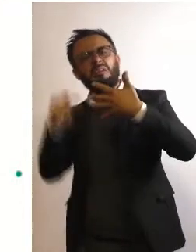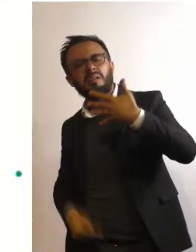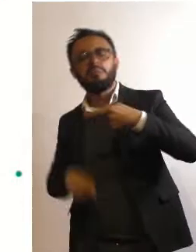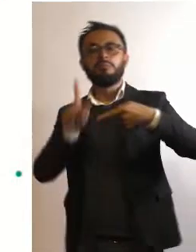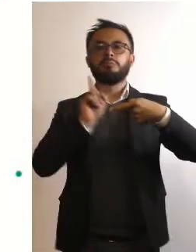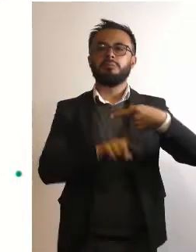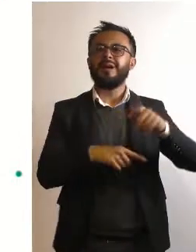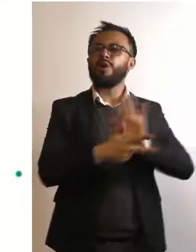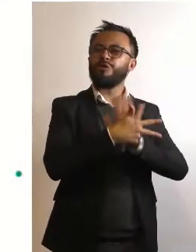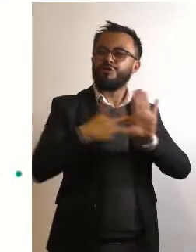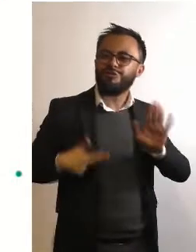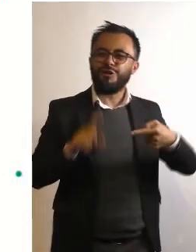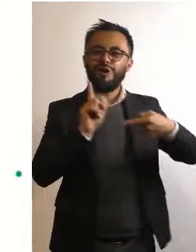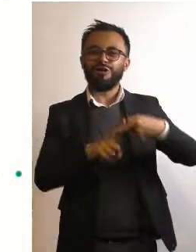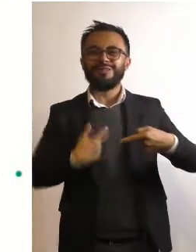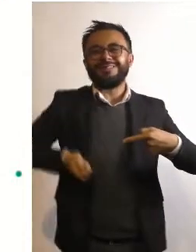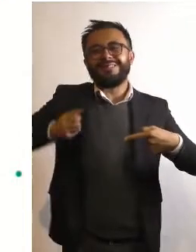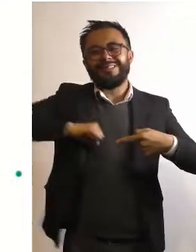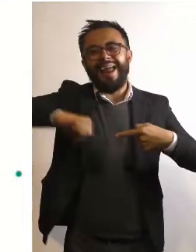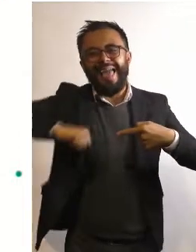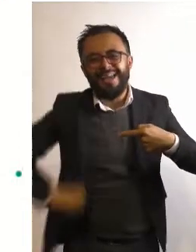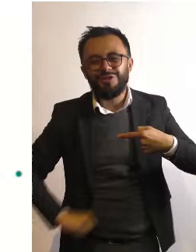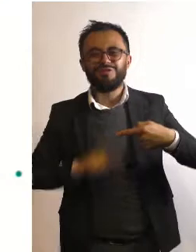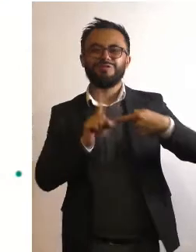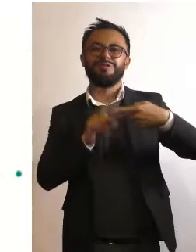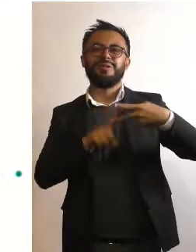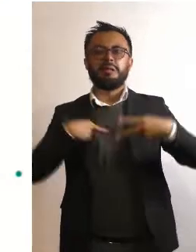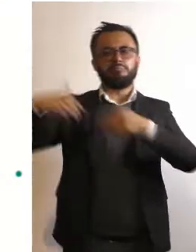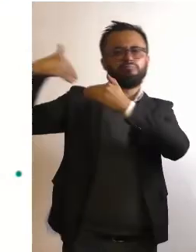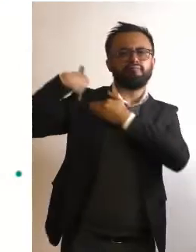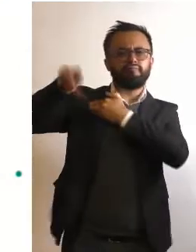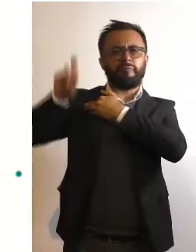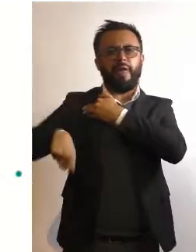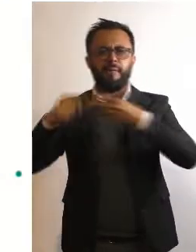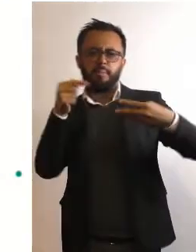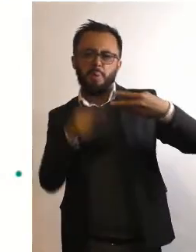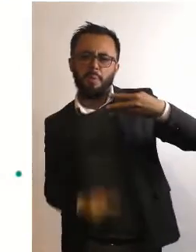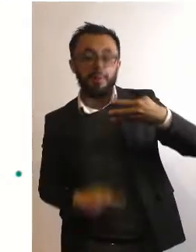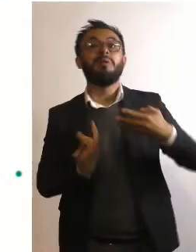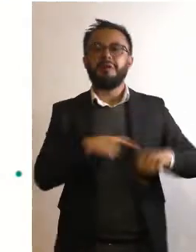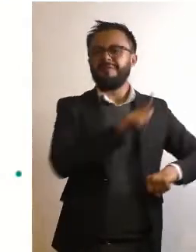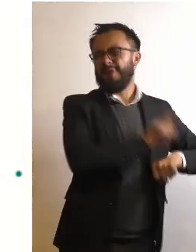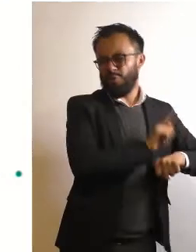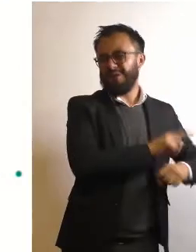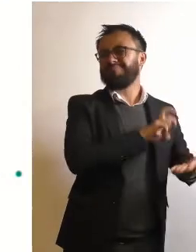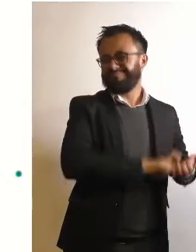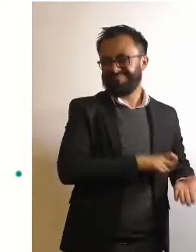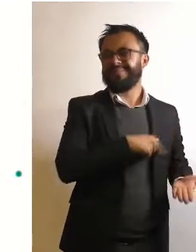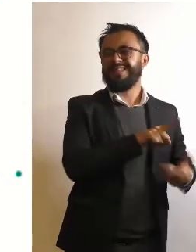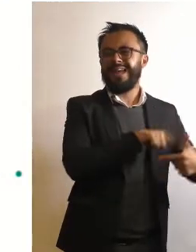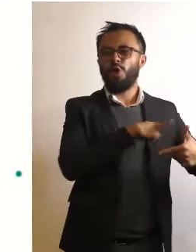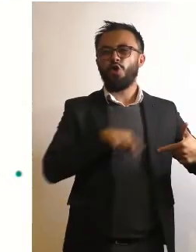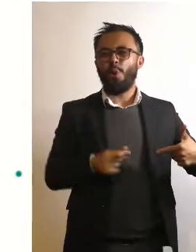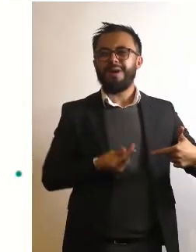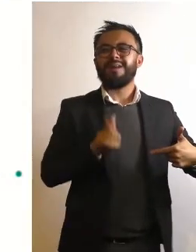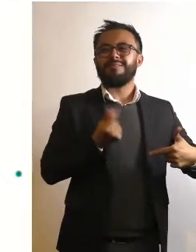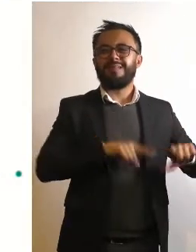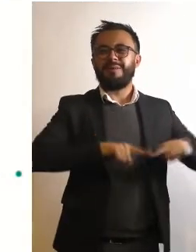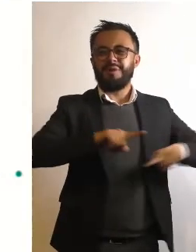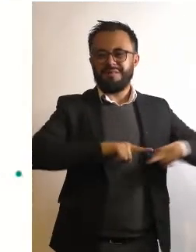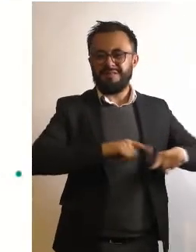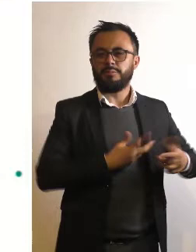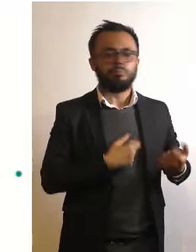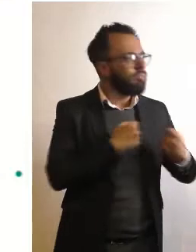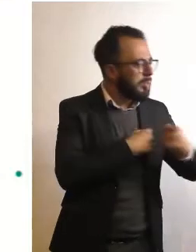construyeron documentos con la Facultad también de Ciencias Económicas y Administrativas, se construyeron documentos que sirviesen como